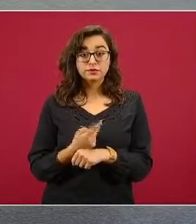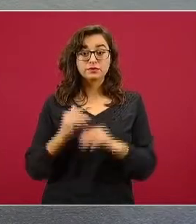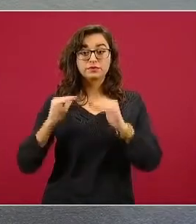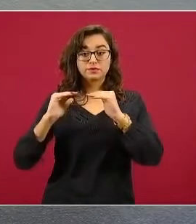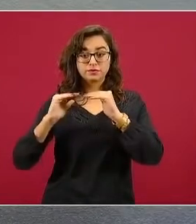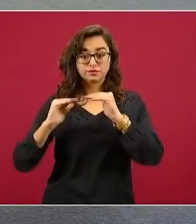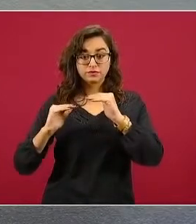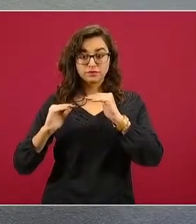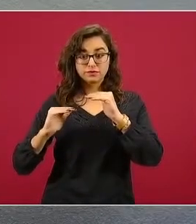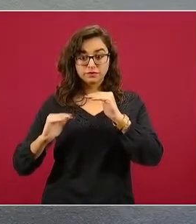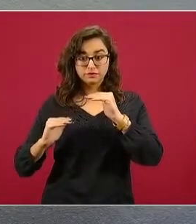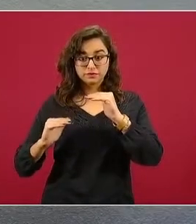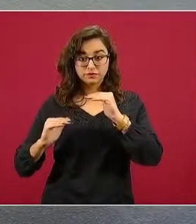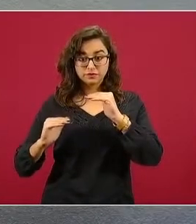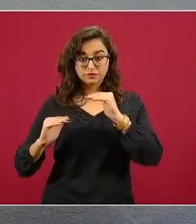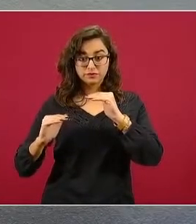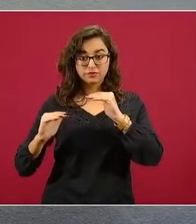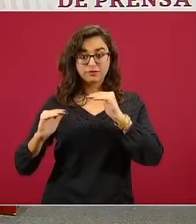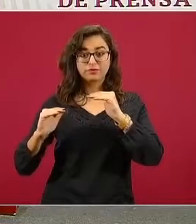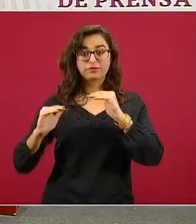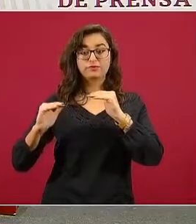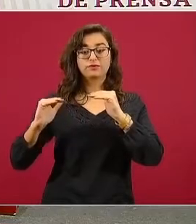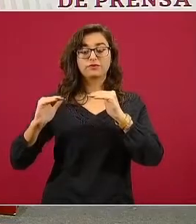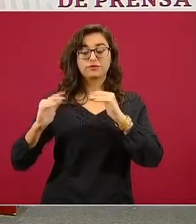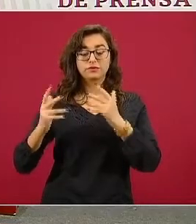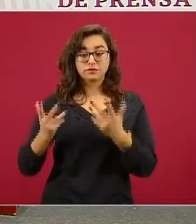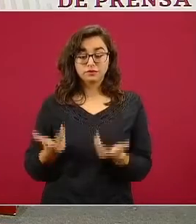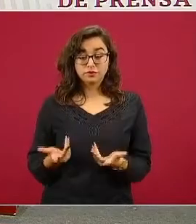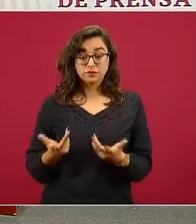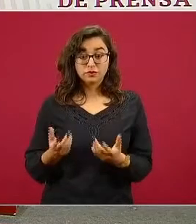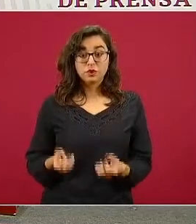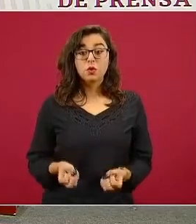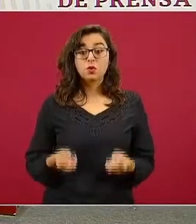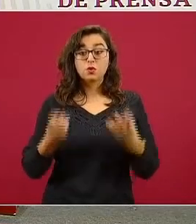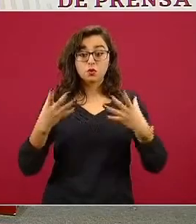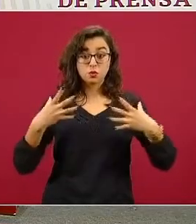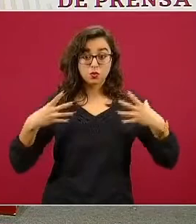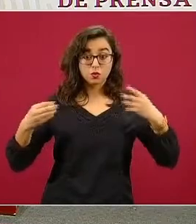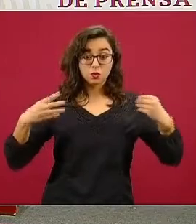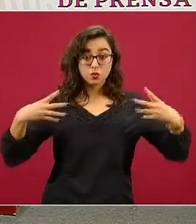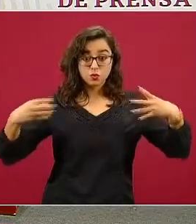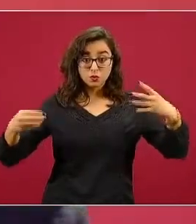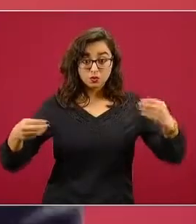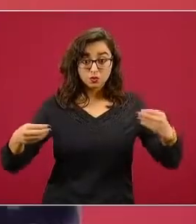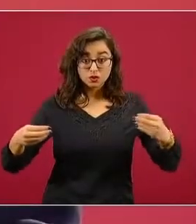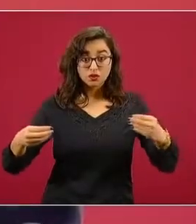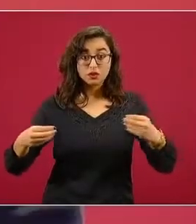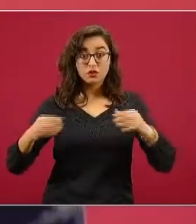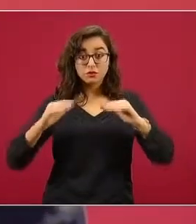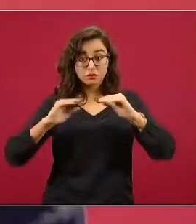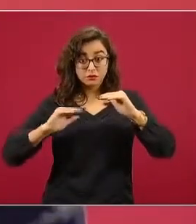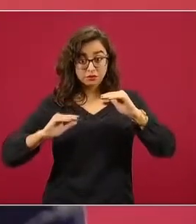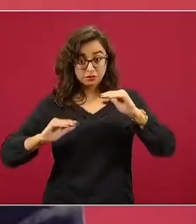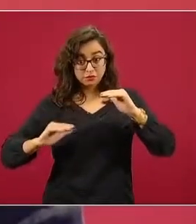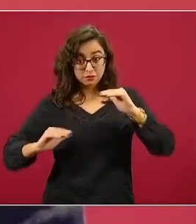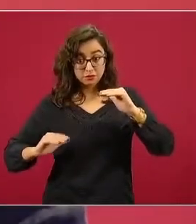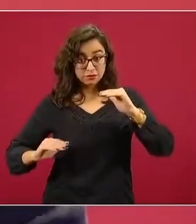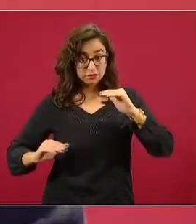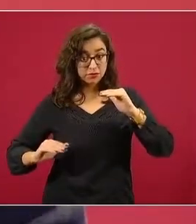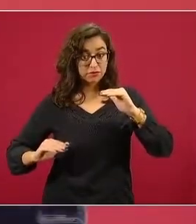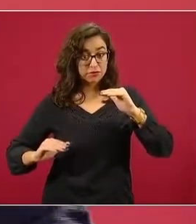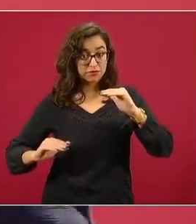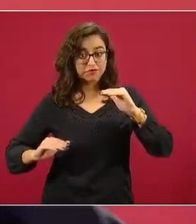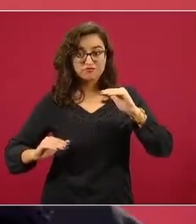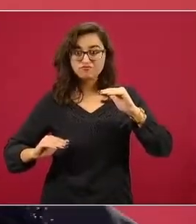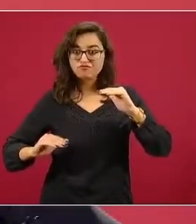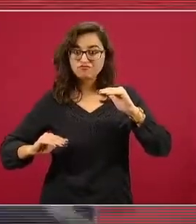la trayectoria, ya no solo en la magnitud, en la intensidad con la que va disminuyendo la epidemia,